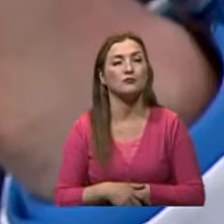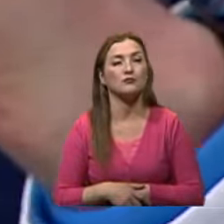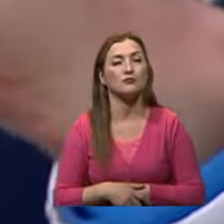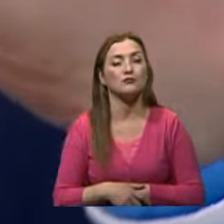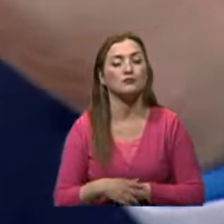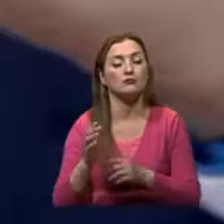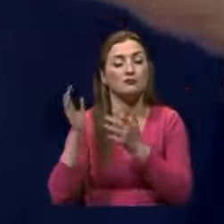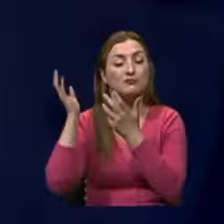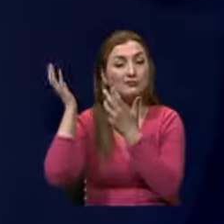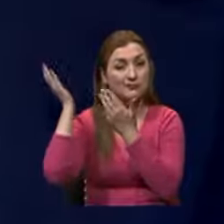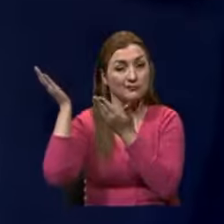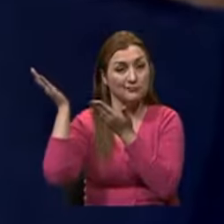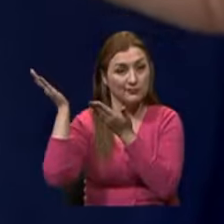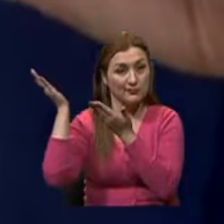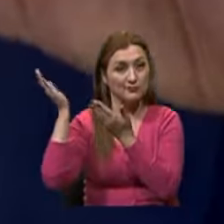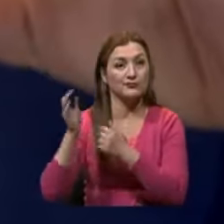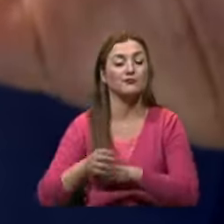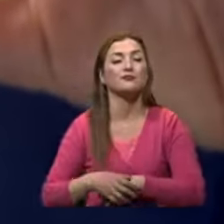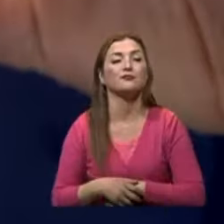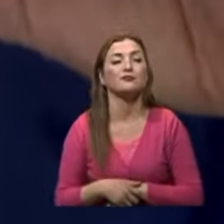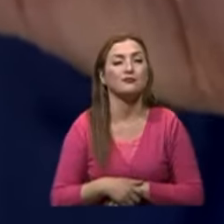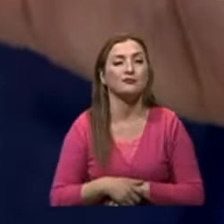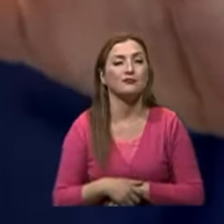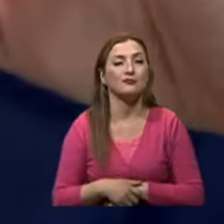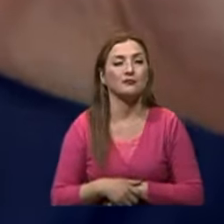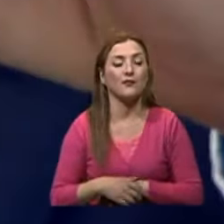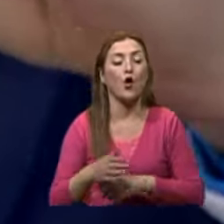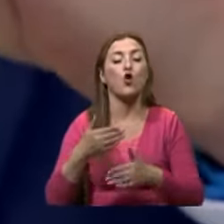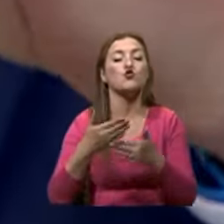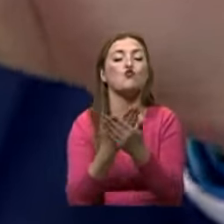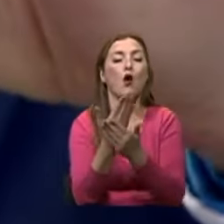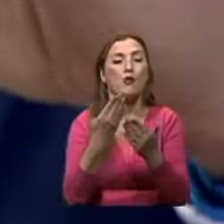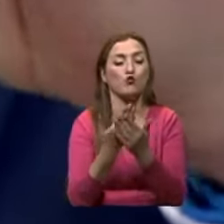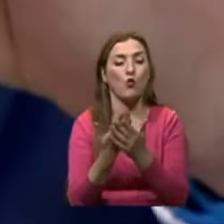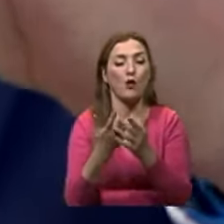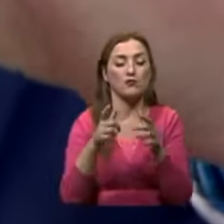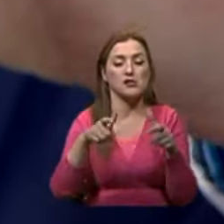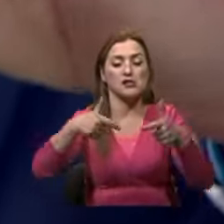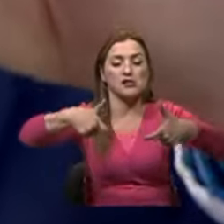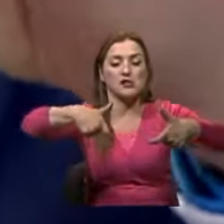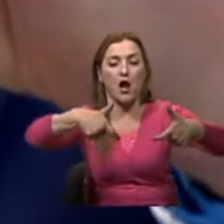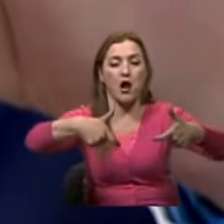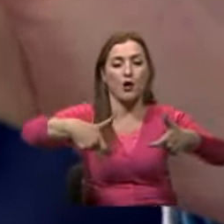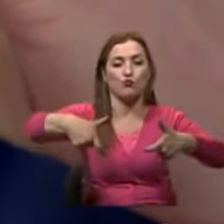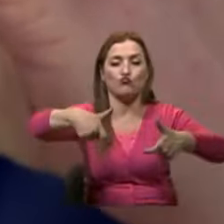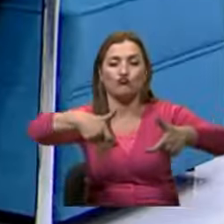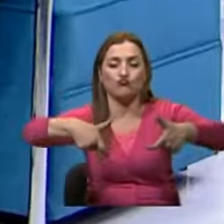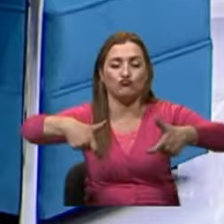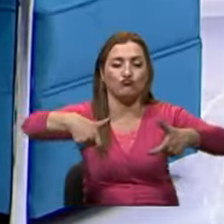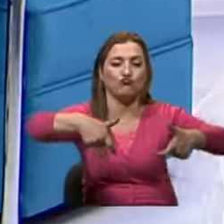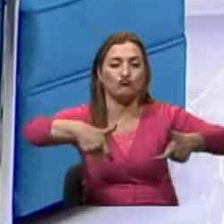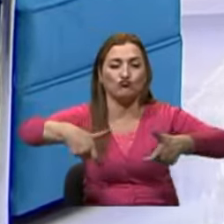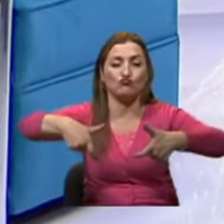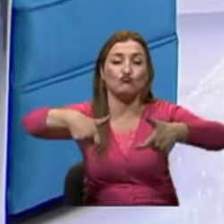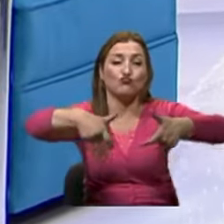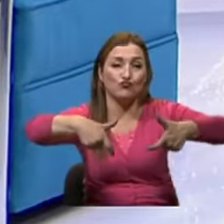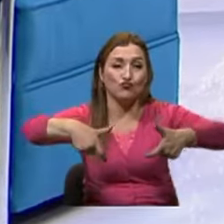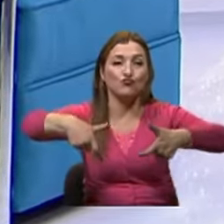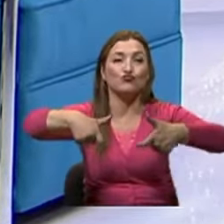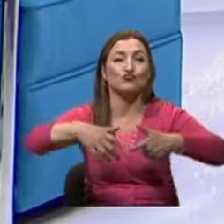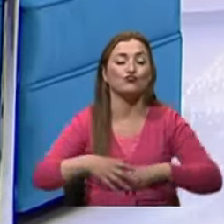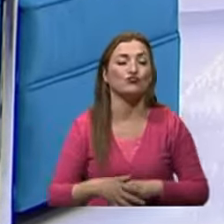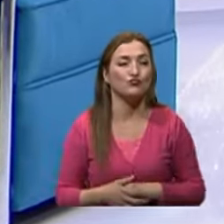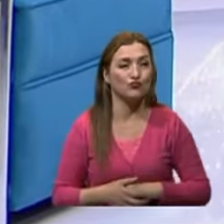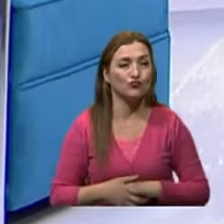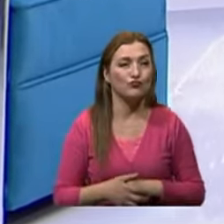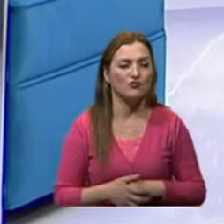y esto viene a articular como una nueva superficie, una nueva articulación, en la cual tenemos componentes